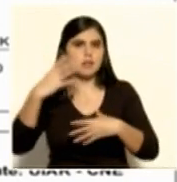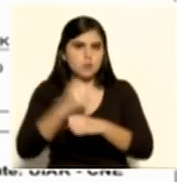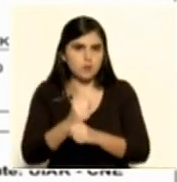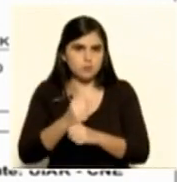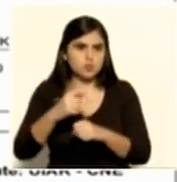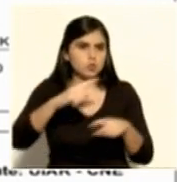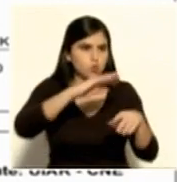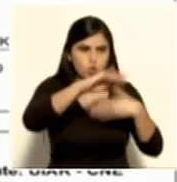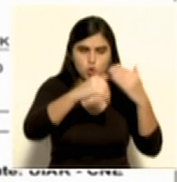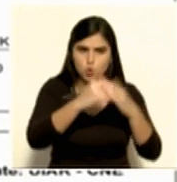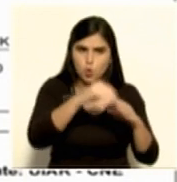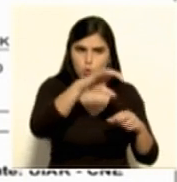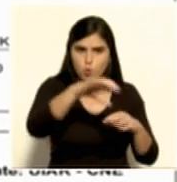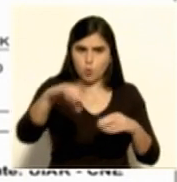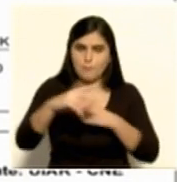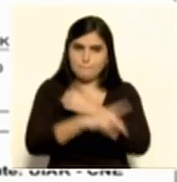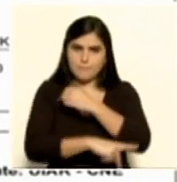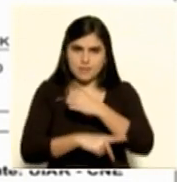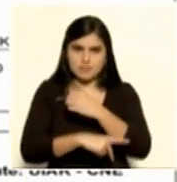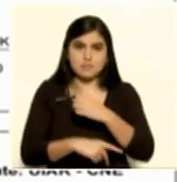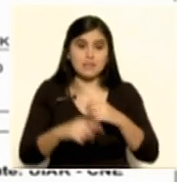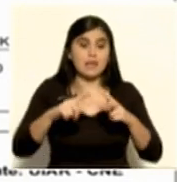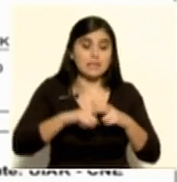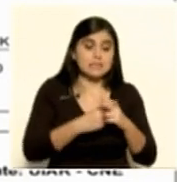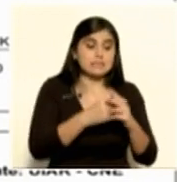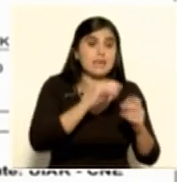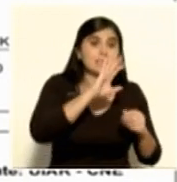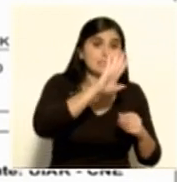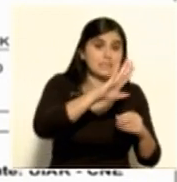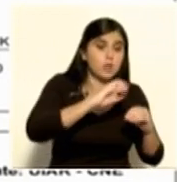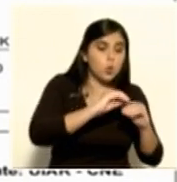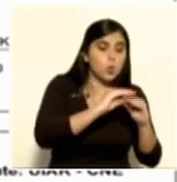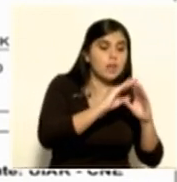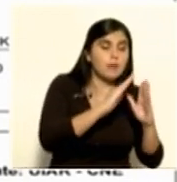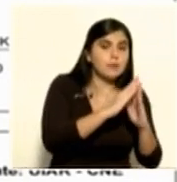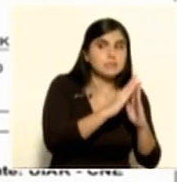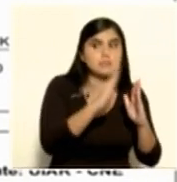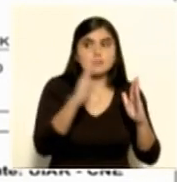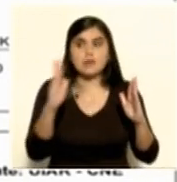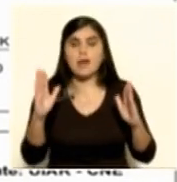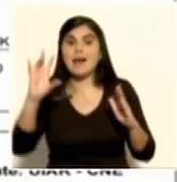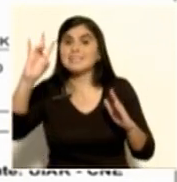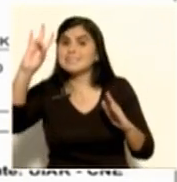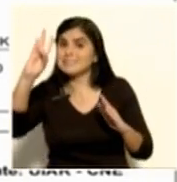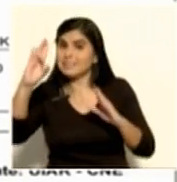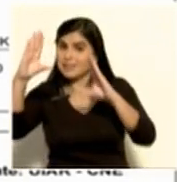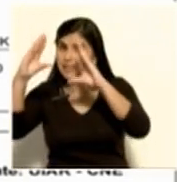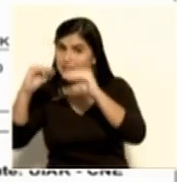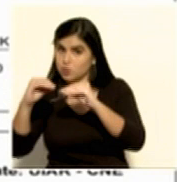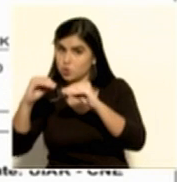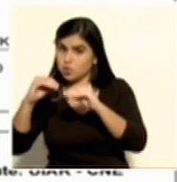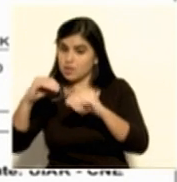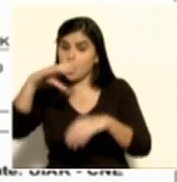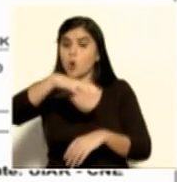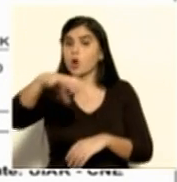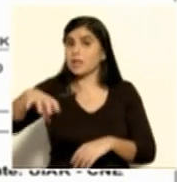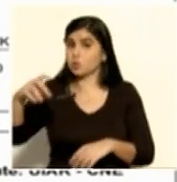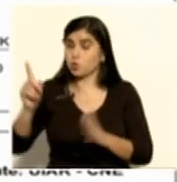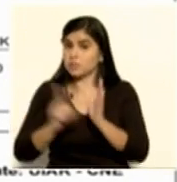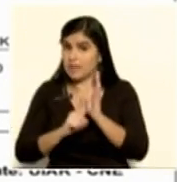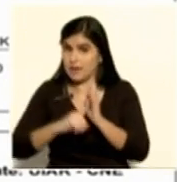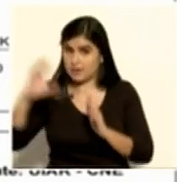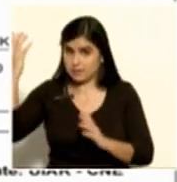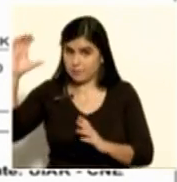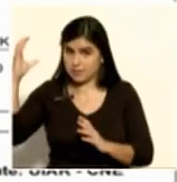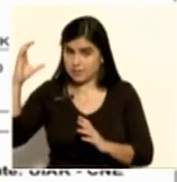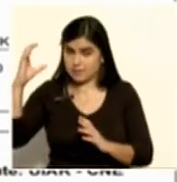cantones de alerta amarilla, de las 5 de la mañana a las 7 de la noche. Asimismo, se aplicarán la lista